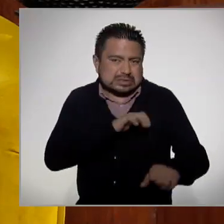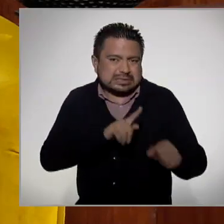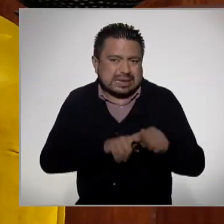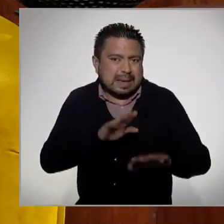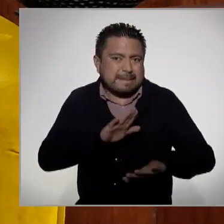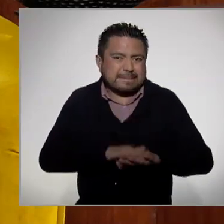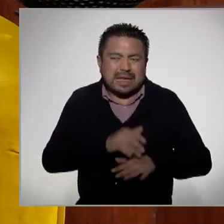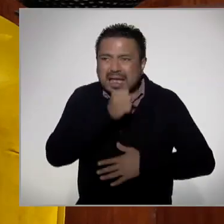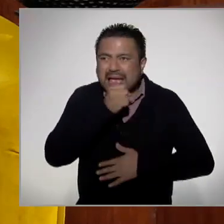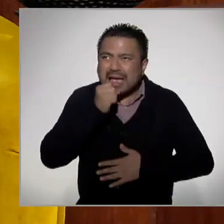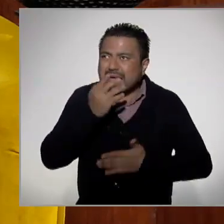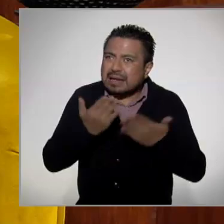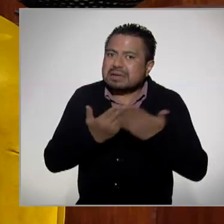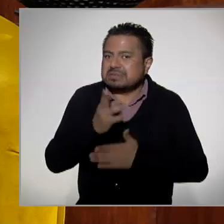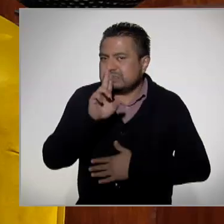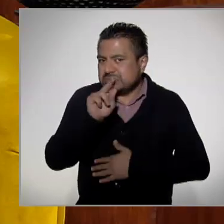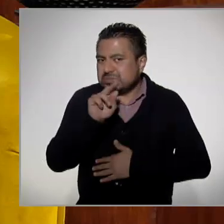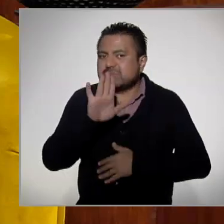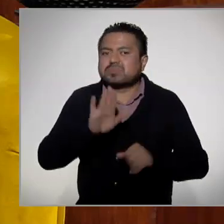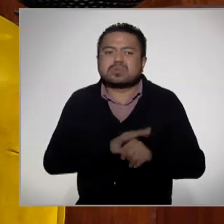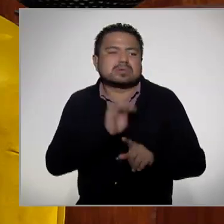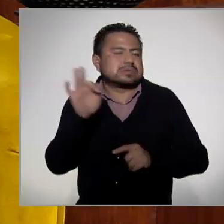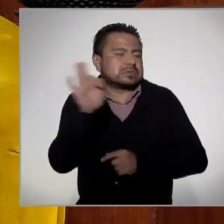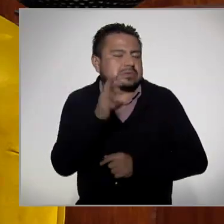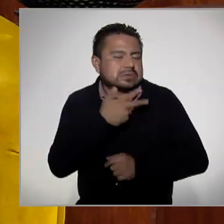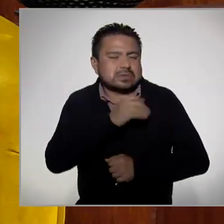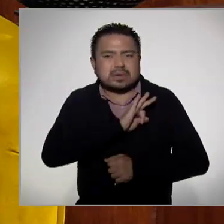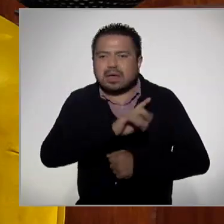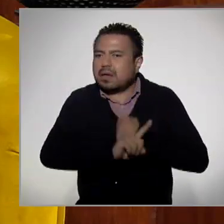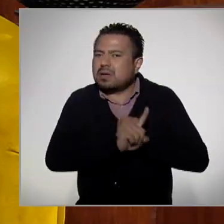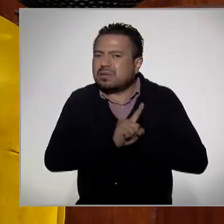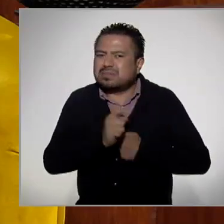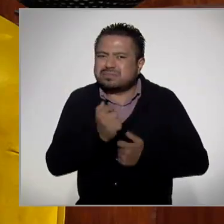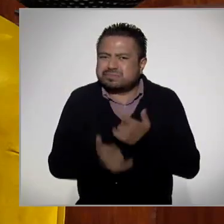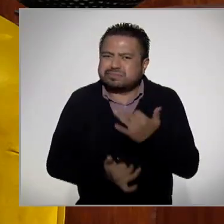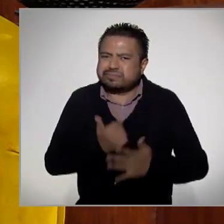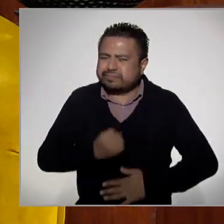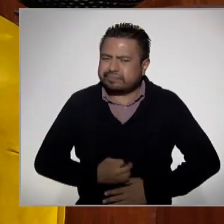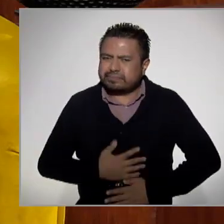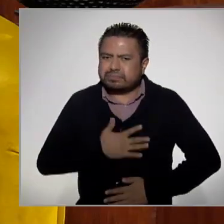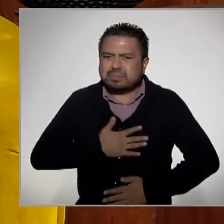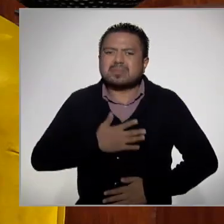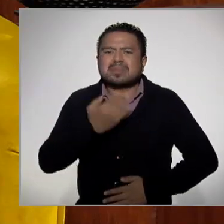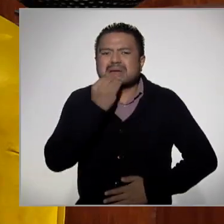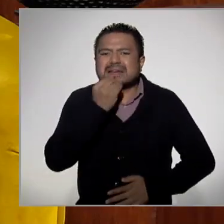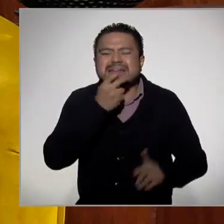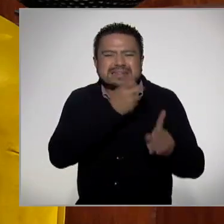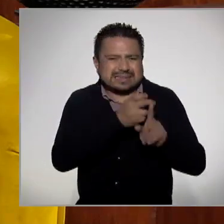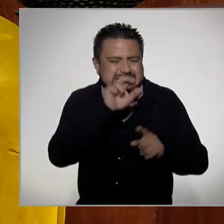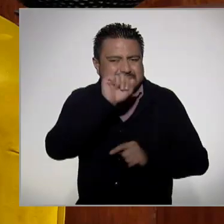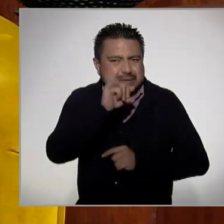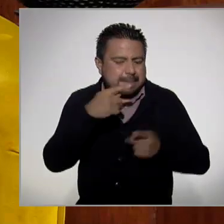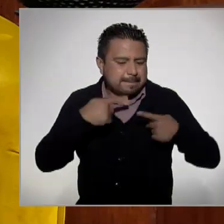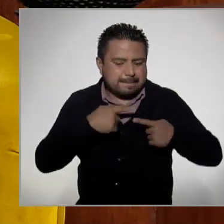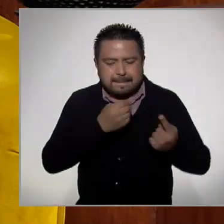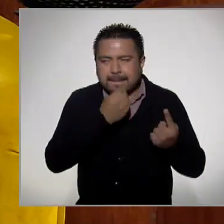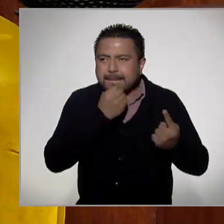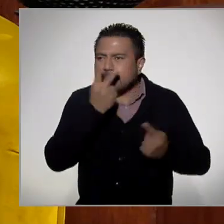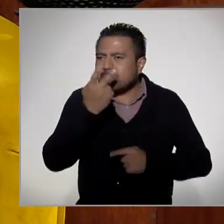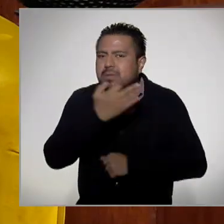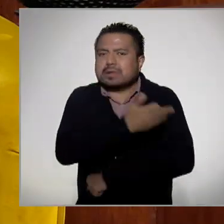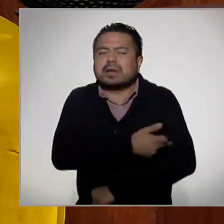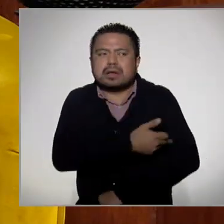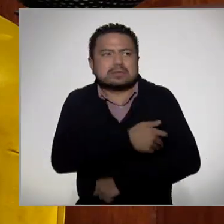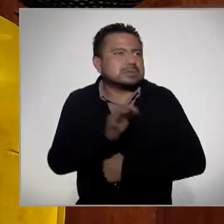tanto que sea en ayuno porque también puede tener consecuencias como gastritis pero si alejado de los alimentos entonces si la persona come a las 2 de la tarde